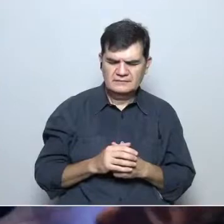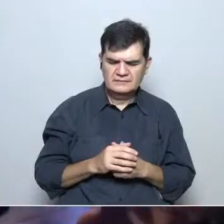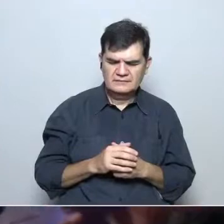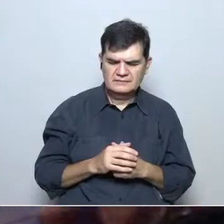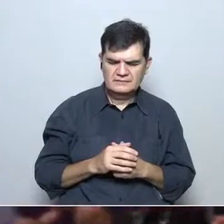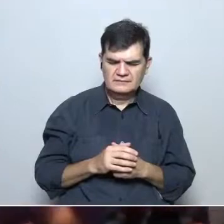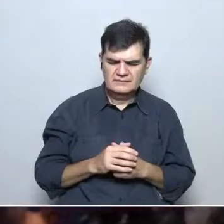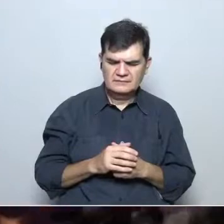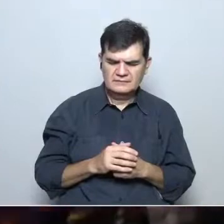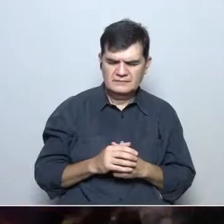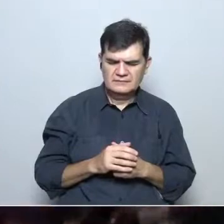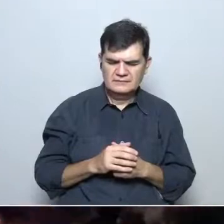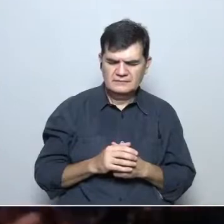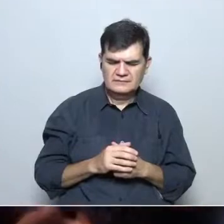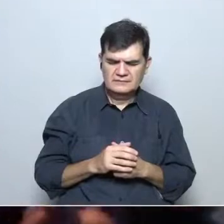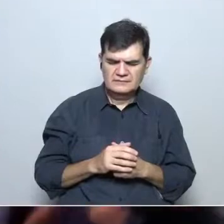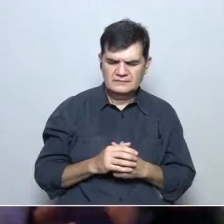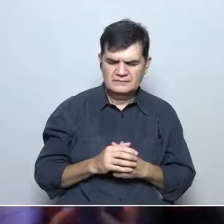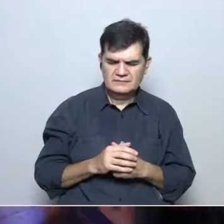Jesús,